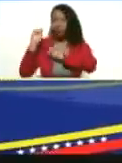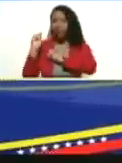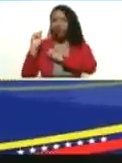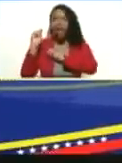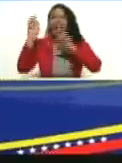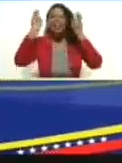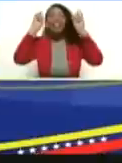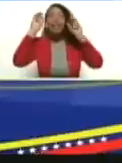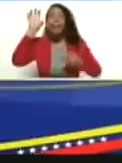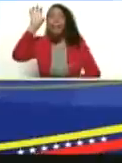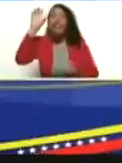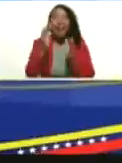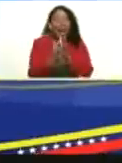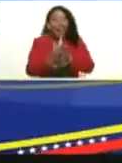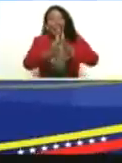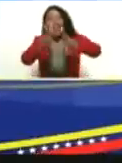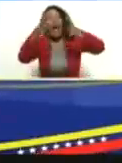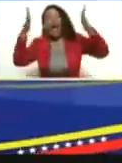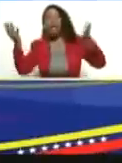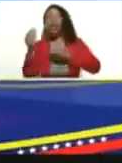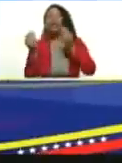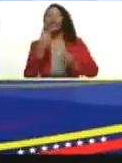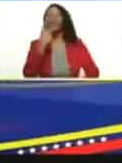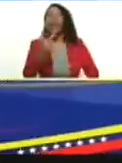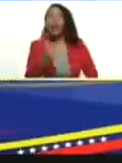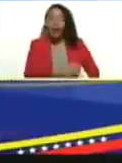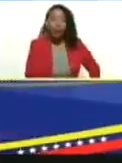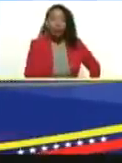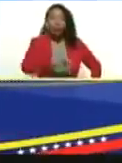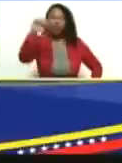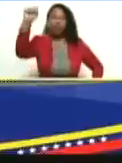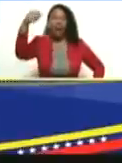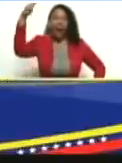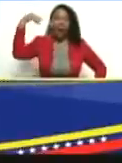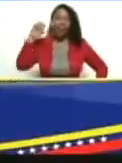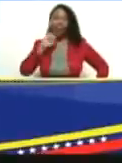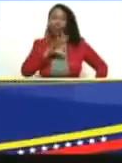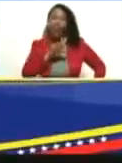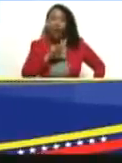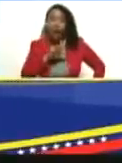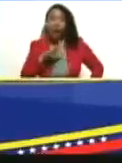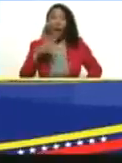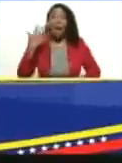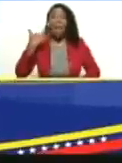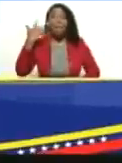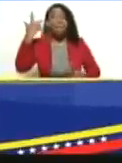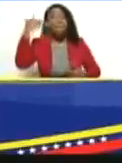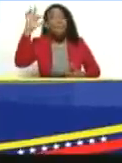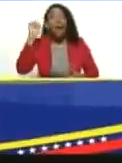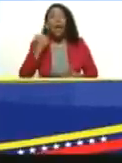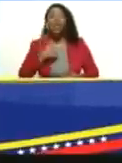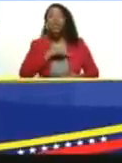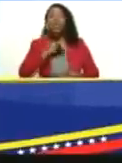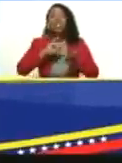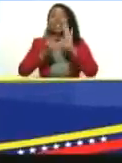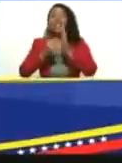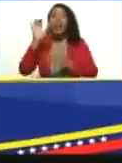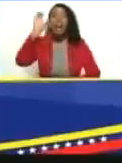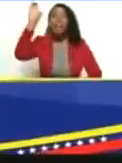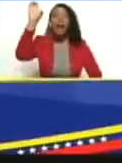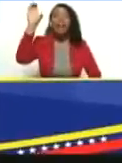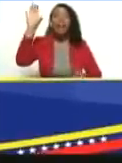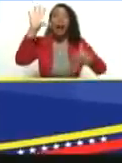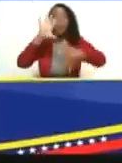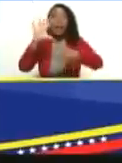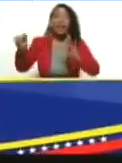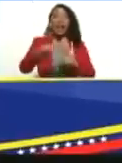de patria grande como dijera El libertador Simón Bolívar para nosotros la patria es América Como dijera José